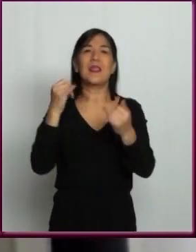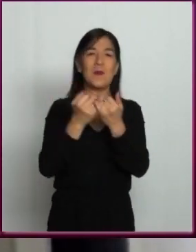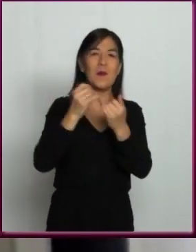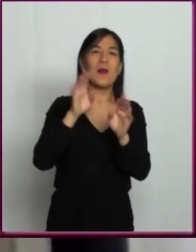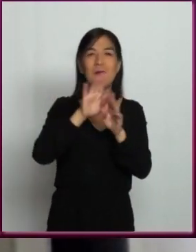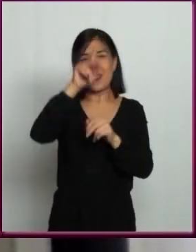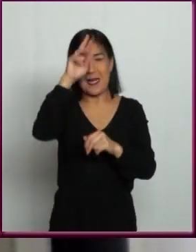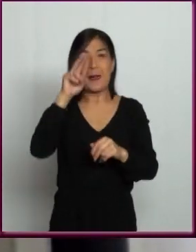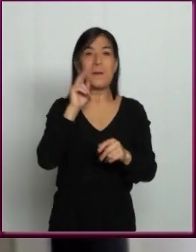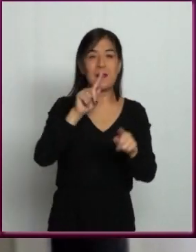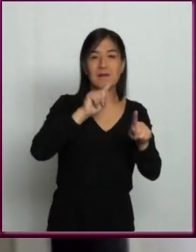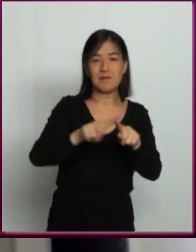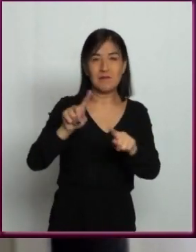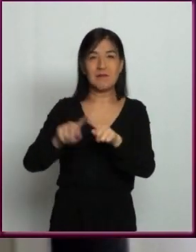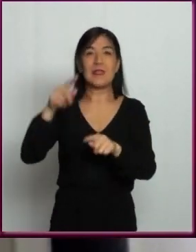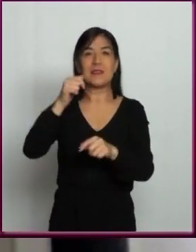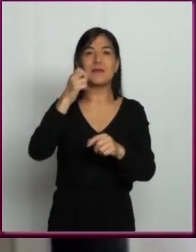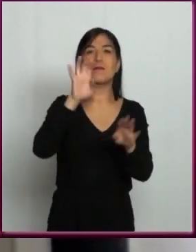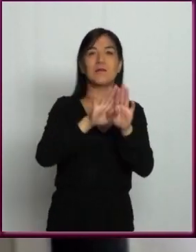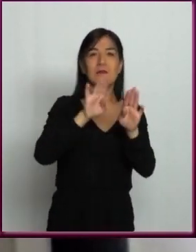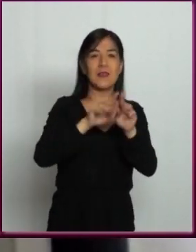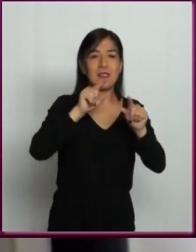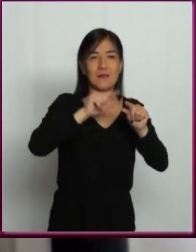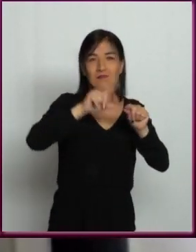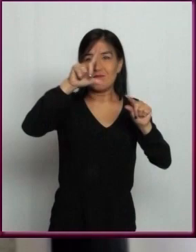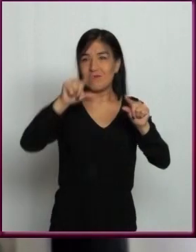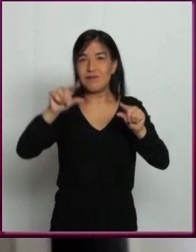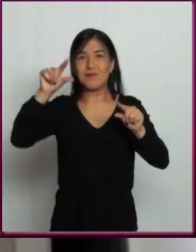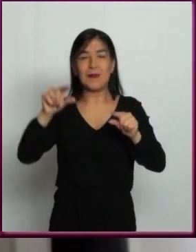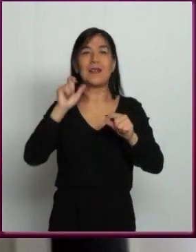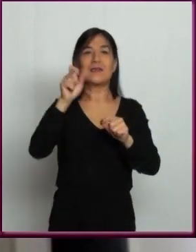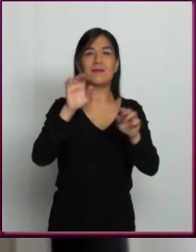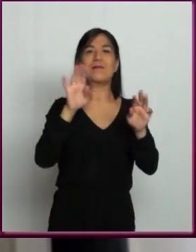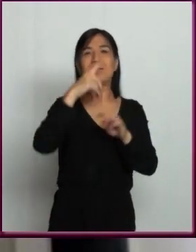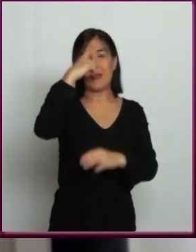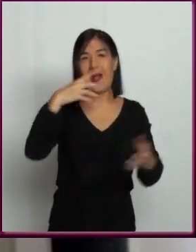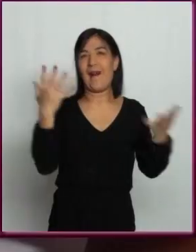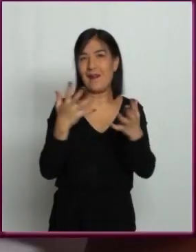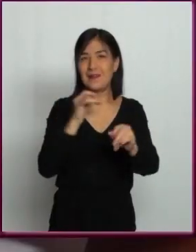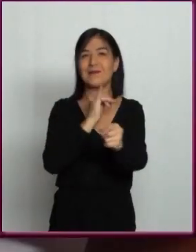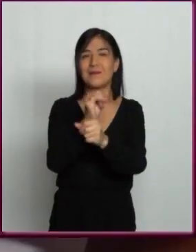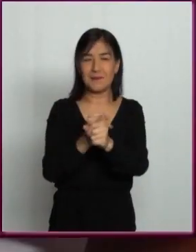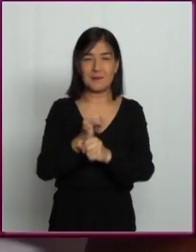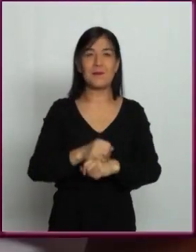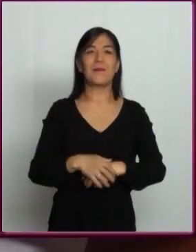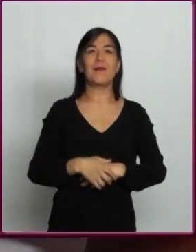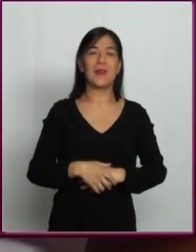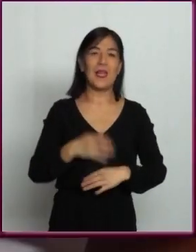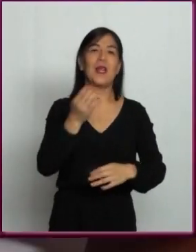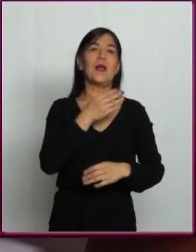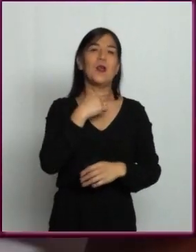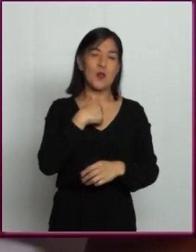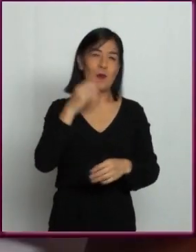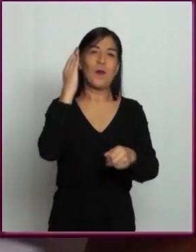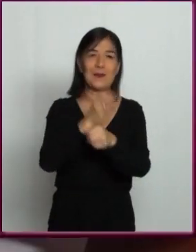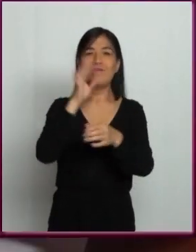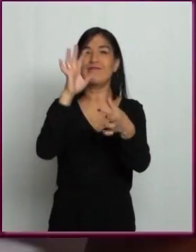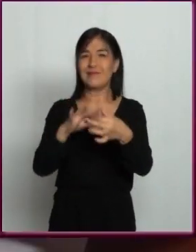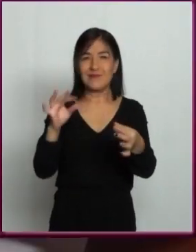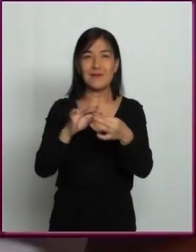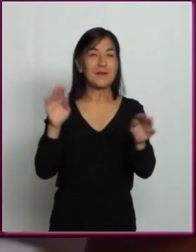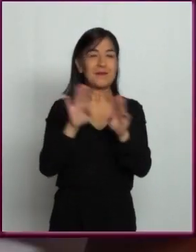estadísticos que nos permiten que nos permiten realizar nuestra investigación. Y bueno, te digo, lo más